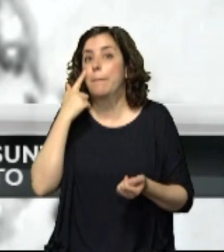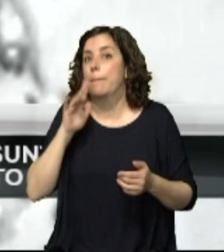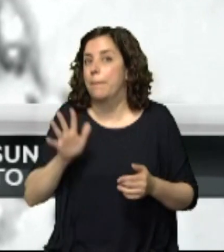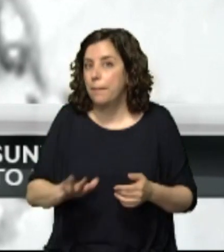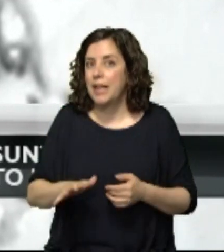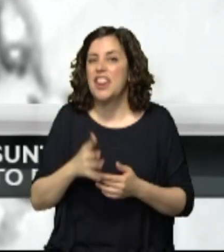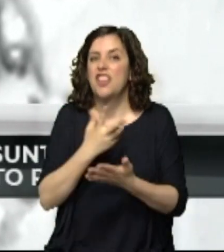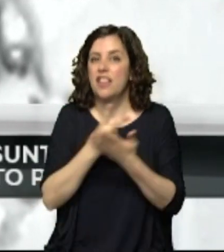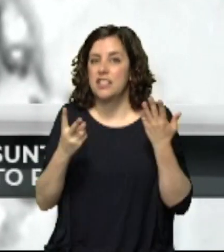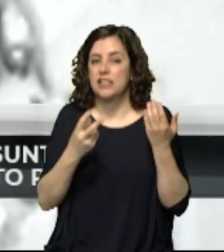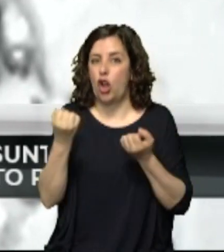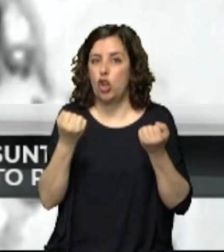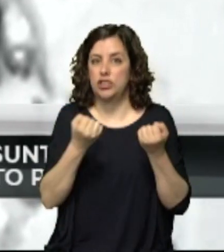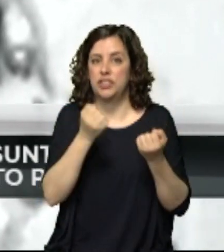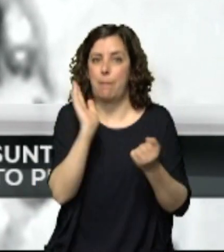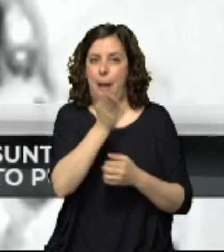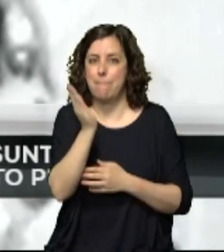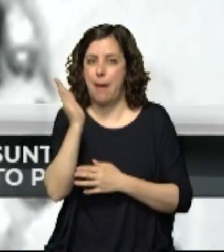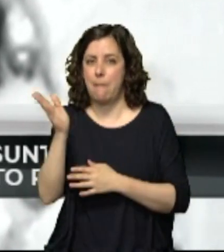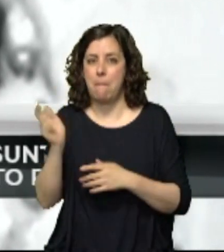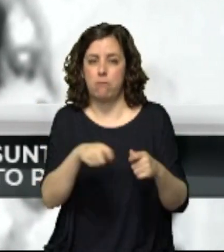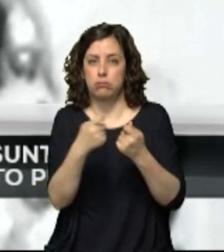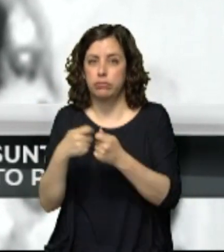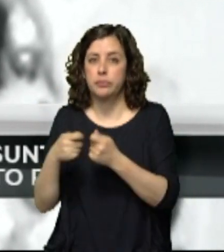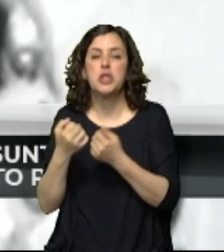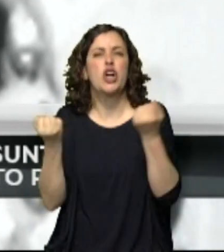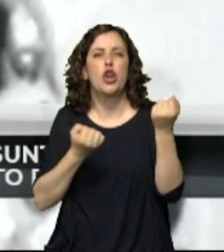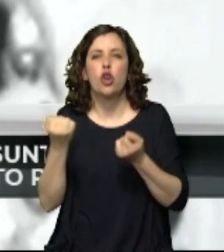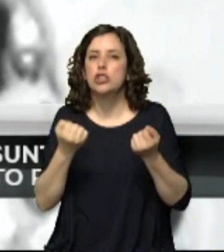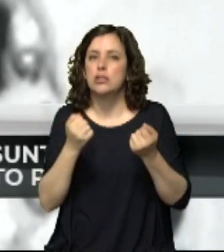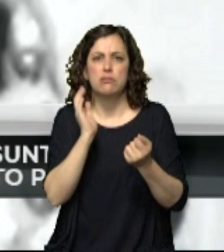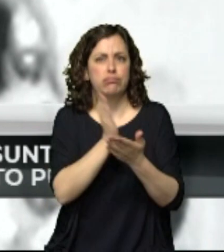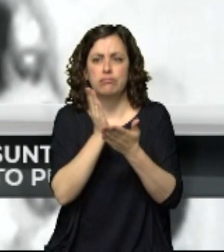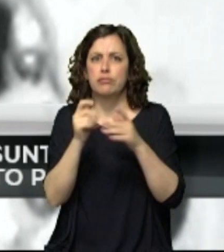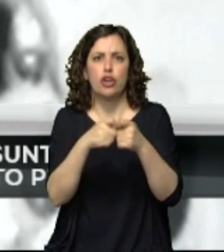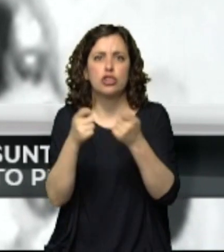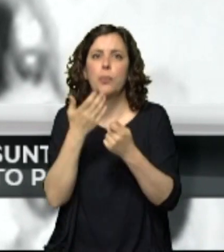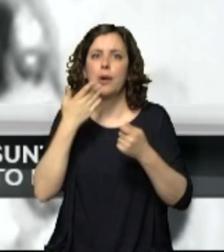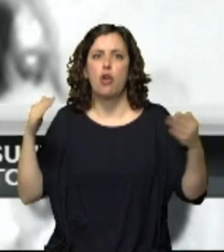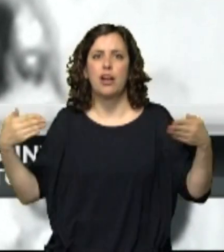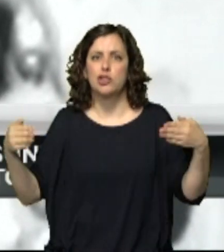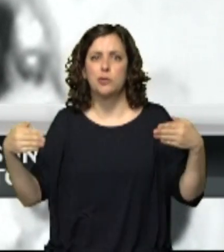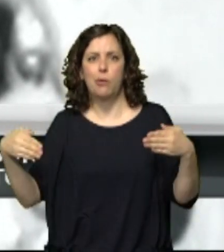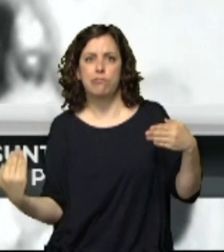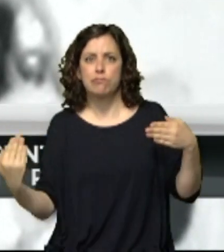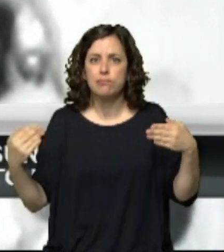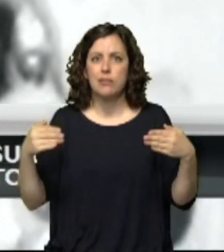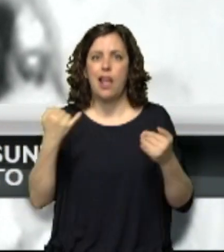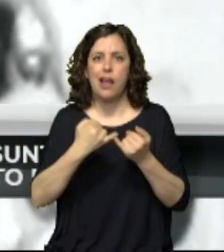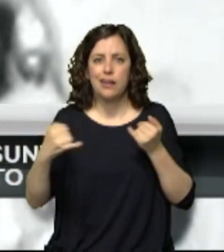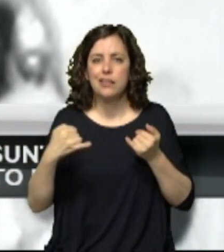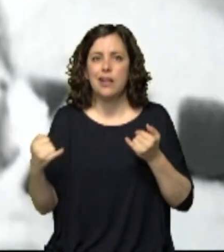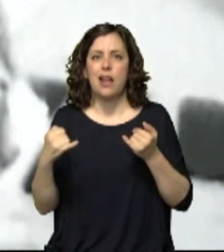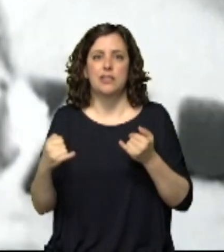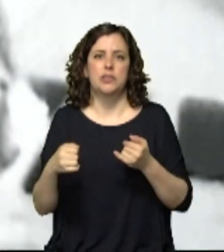17 vehículos estacionados en un aparcamiento público. Los coches presentaban múltiples daños como retrovisores arrancados, arañazos en la chapa y lunas